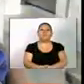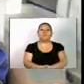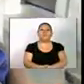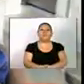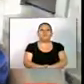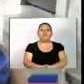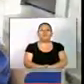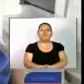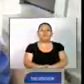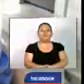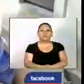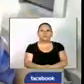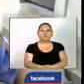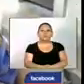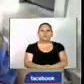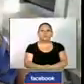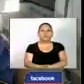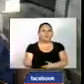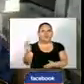y el